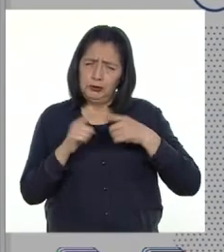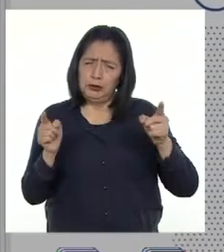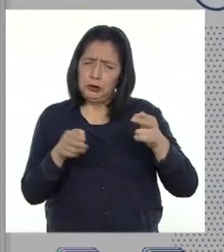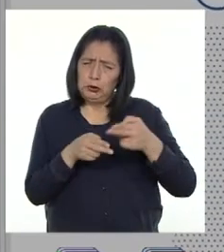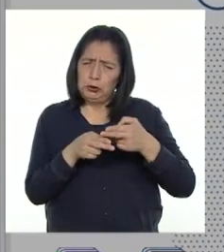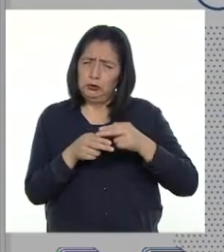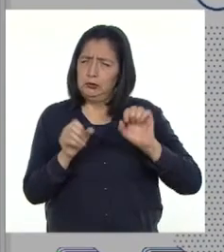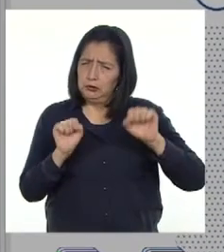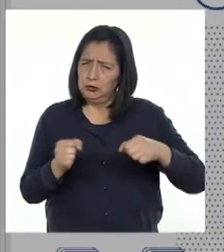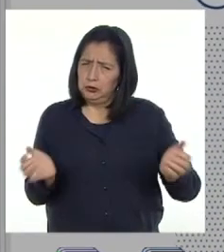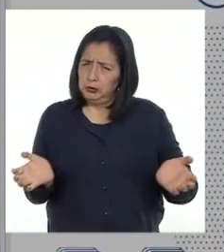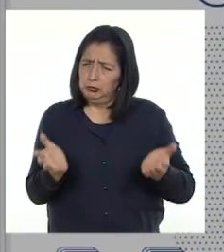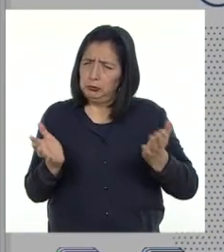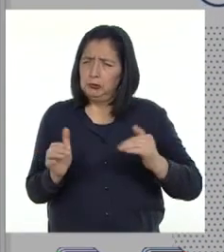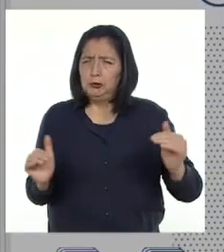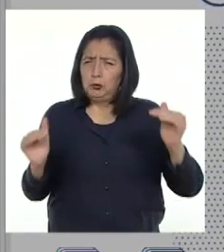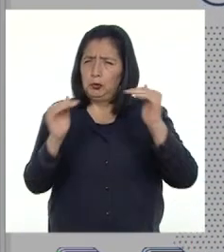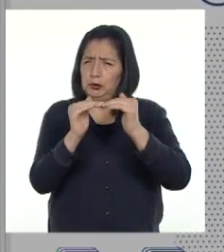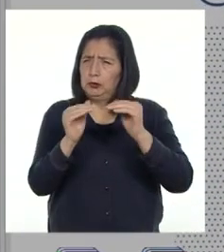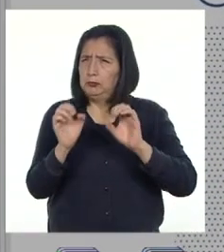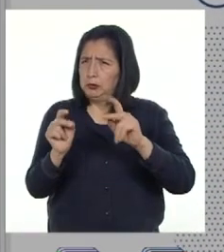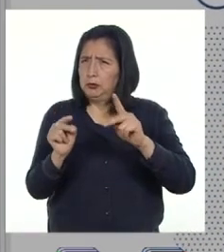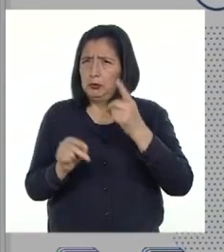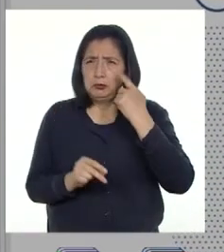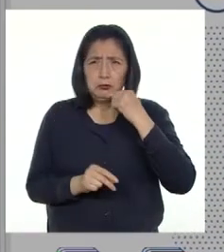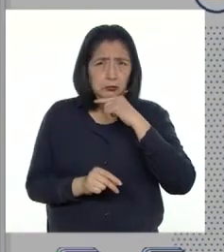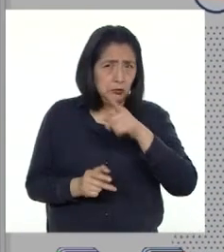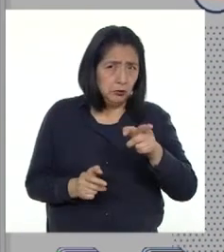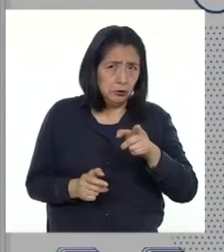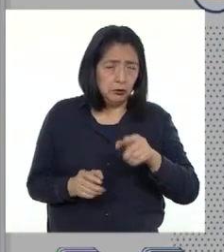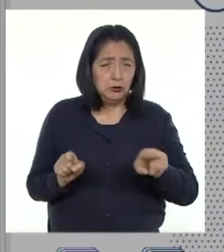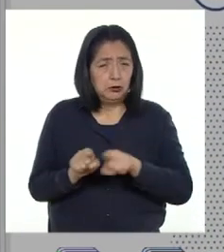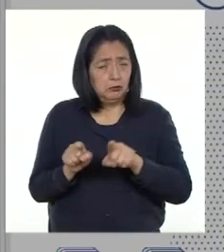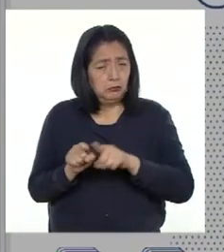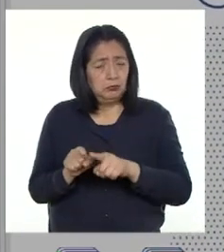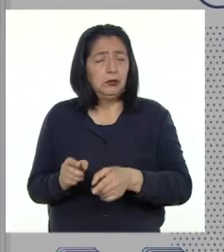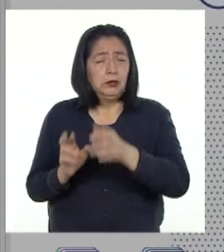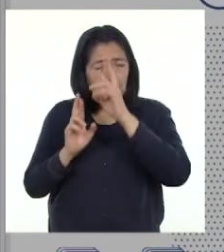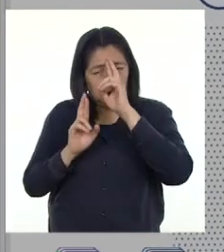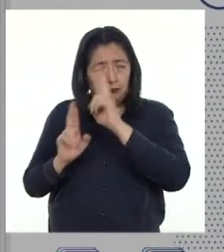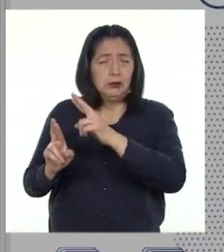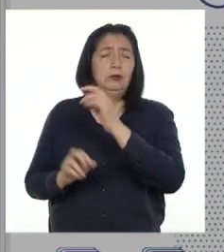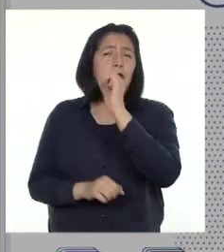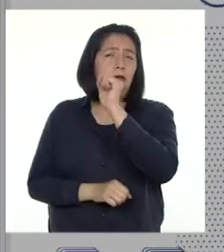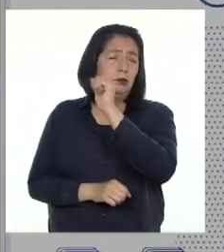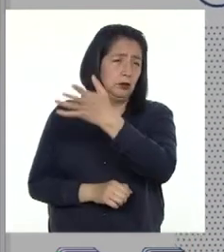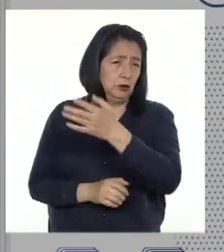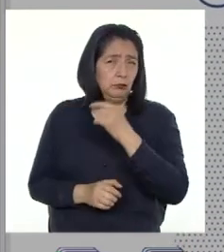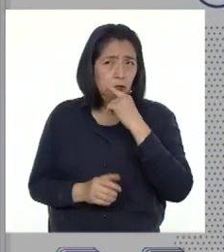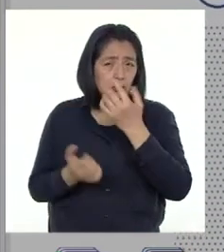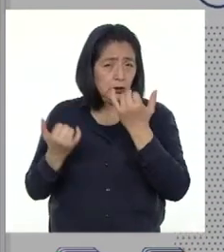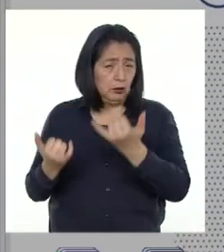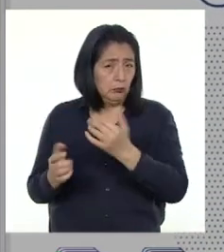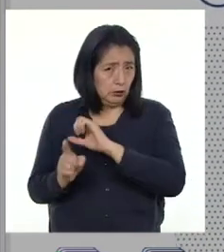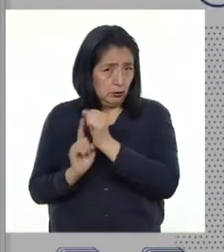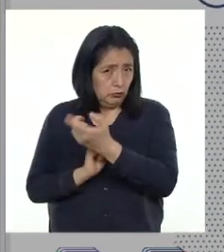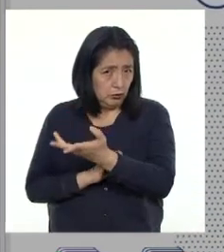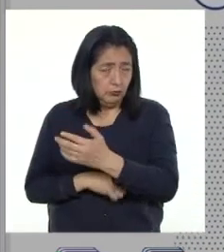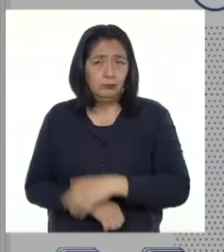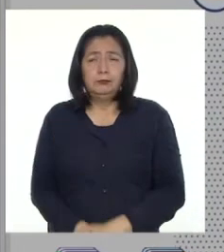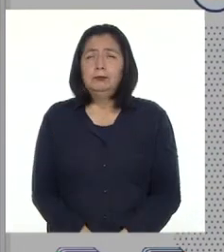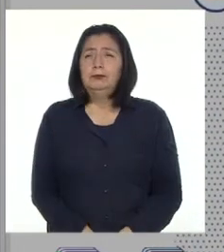breve que promueve la igualdad de oportunidades entre hombres y mujeres y fomenta el respeto de los derechos de las mujeres en la sociedad